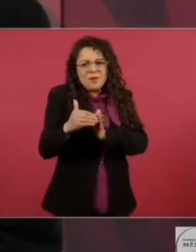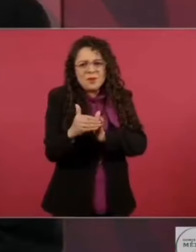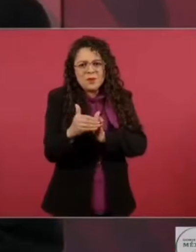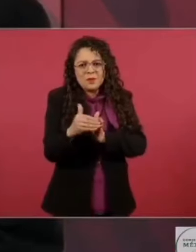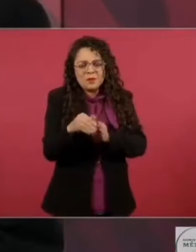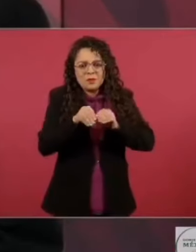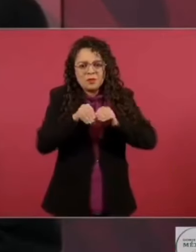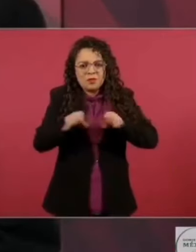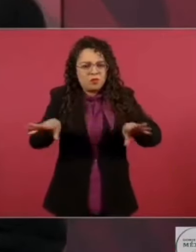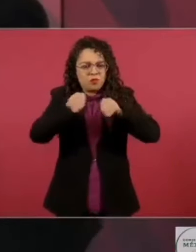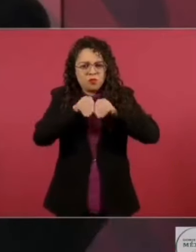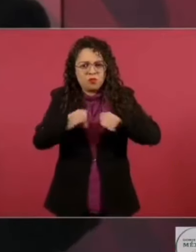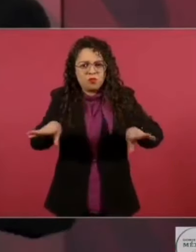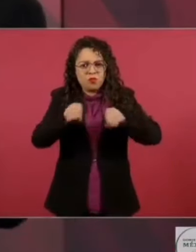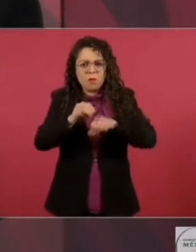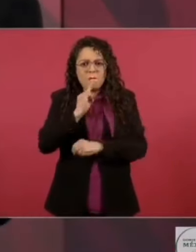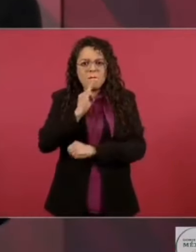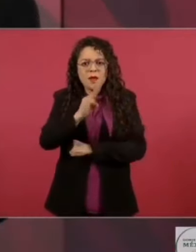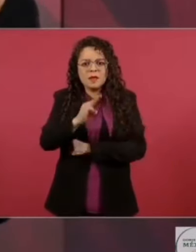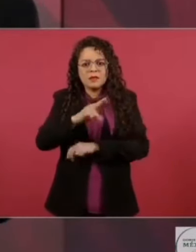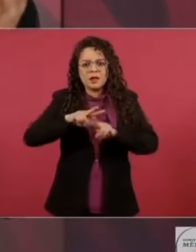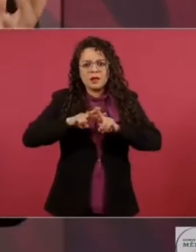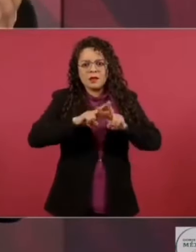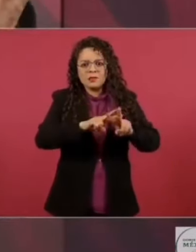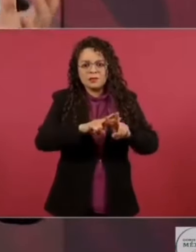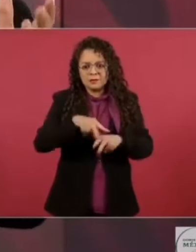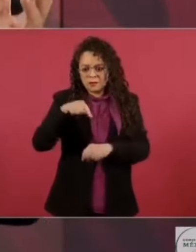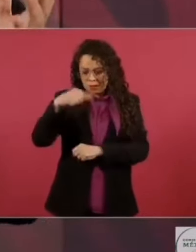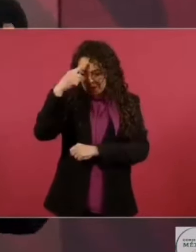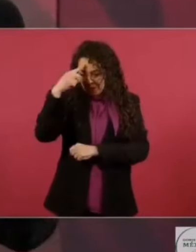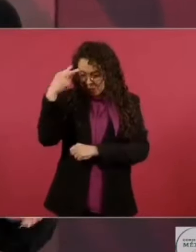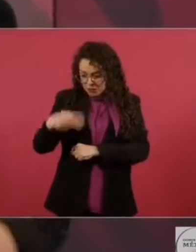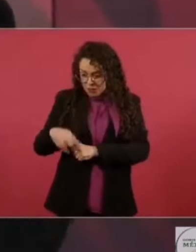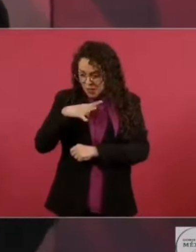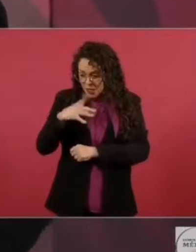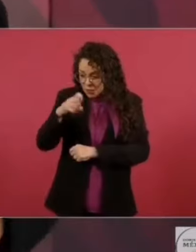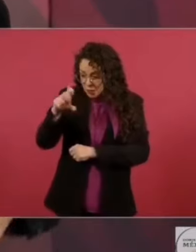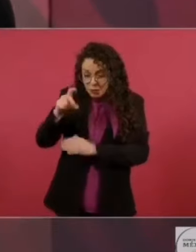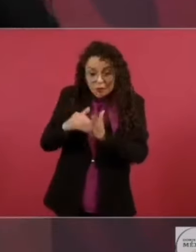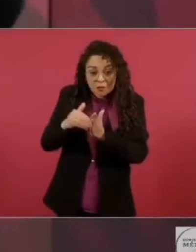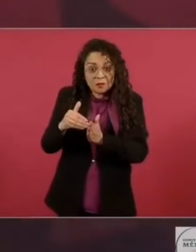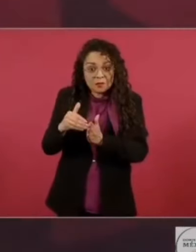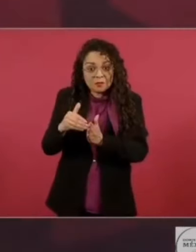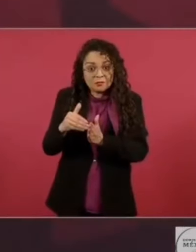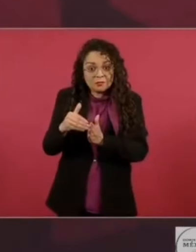millones en México somos 130 millones